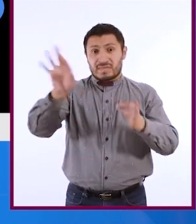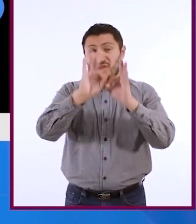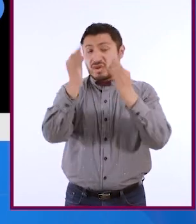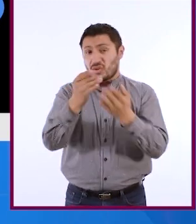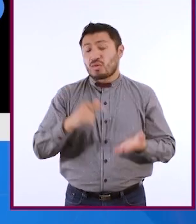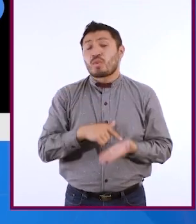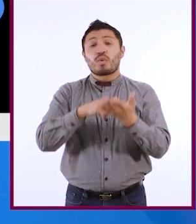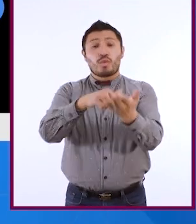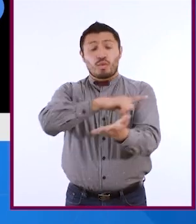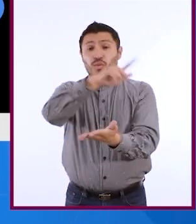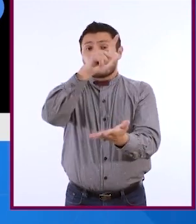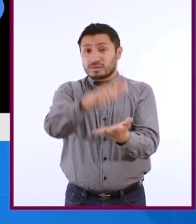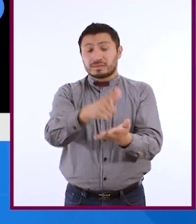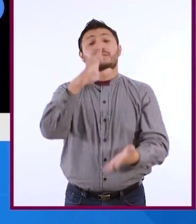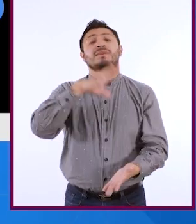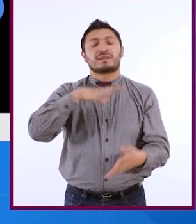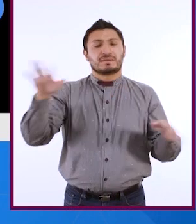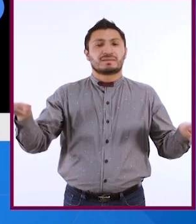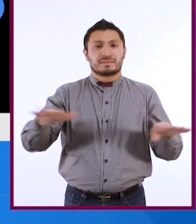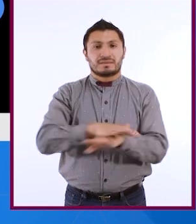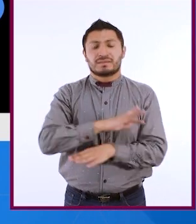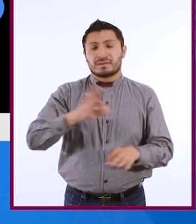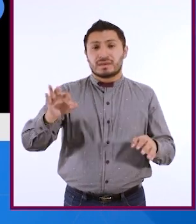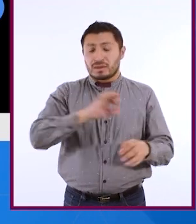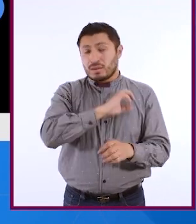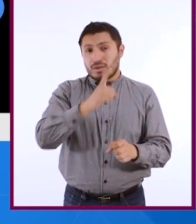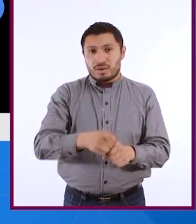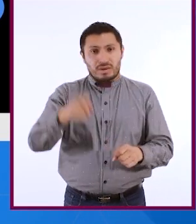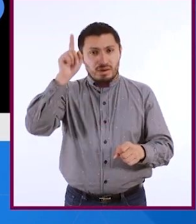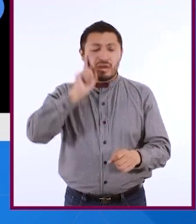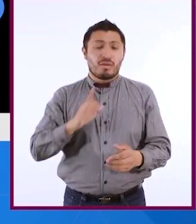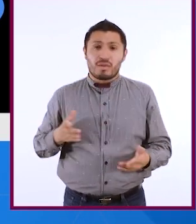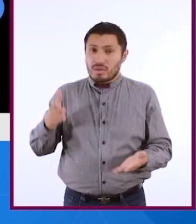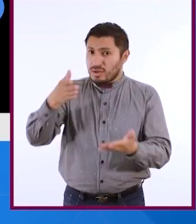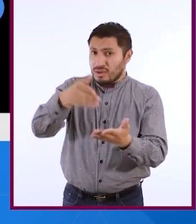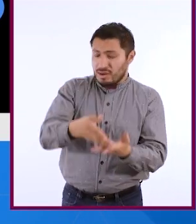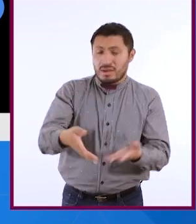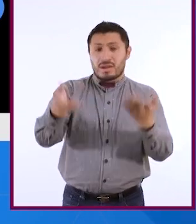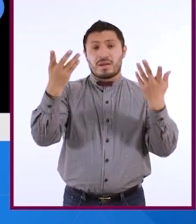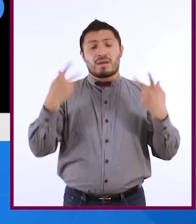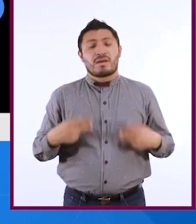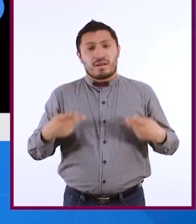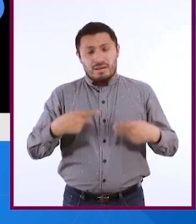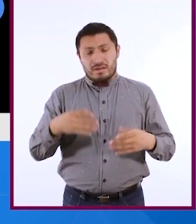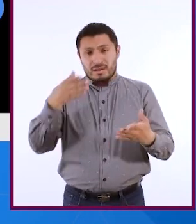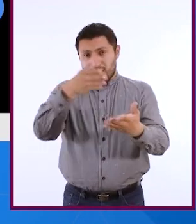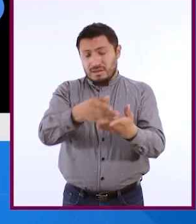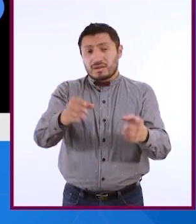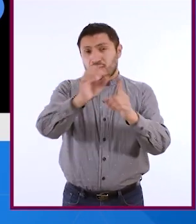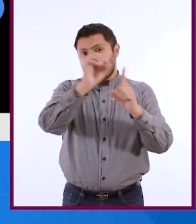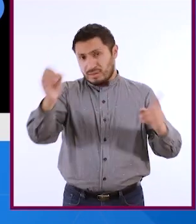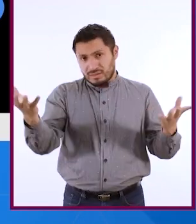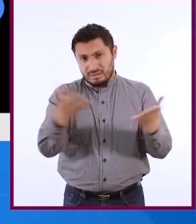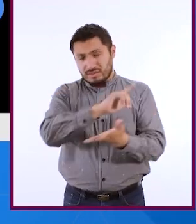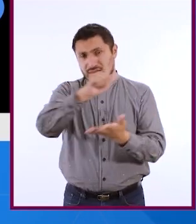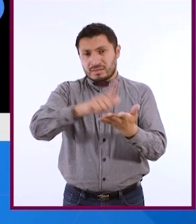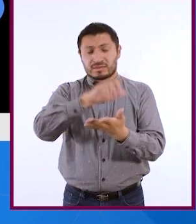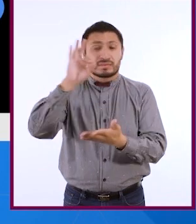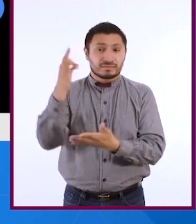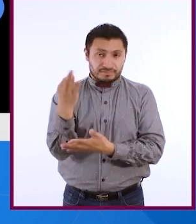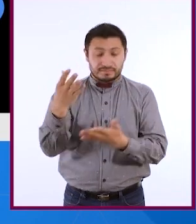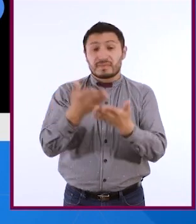realmente ha transformado la posibilidad de que las mujeres estén presentes en los organismos pues que hacen las leyes federales,